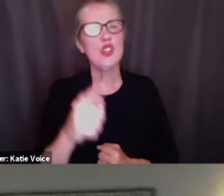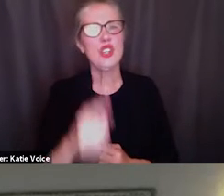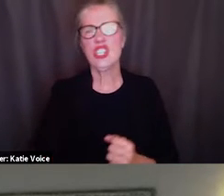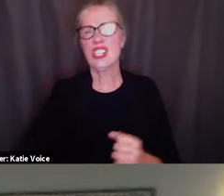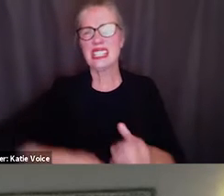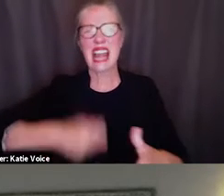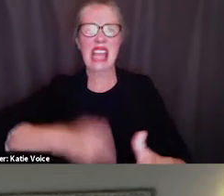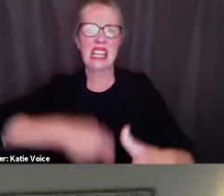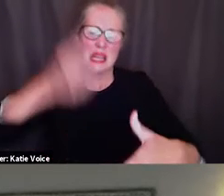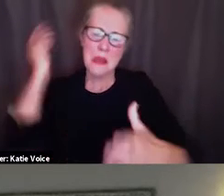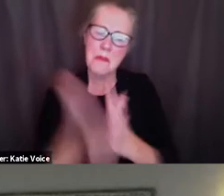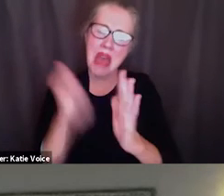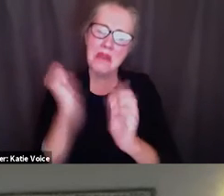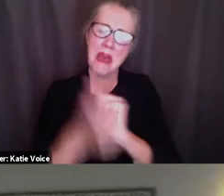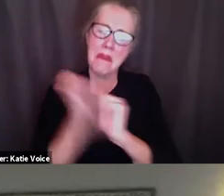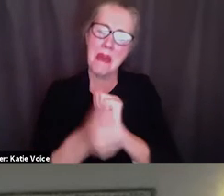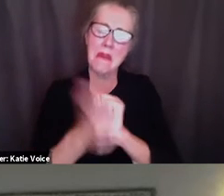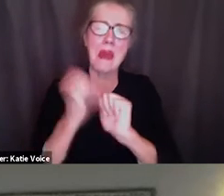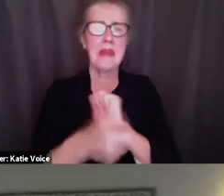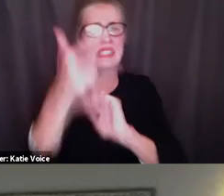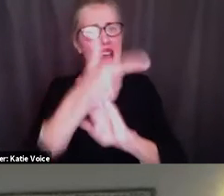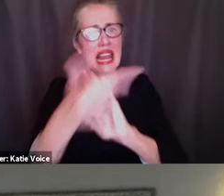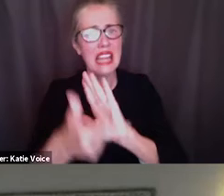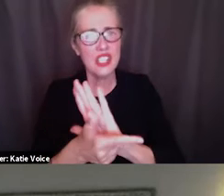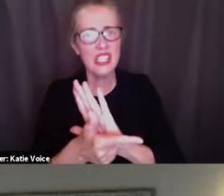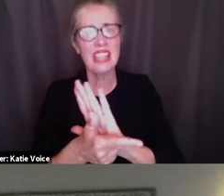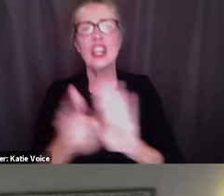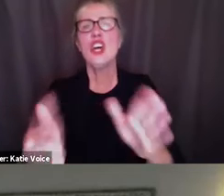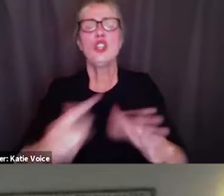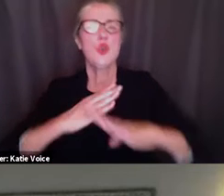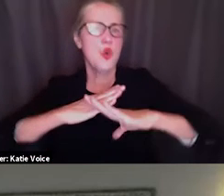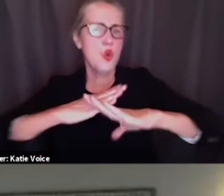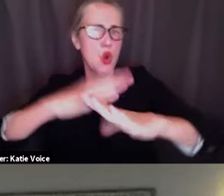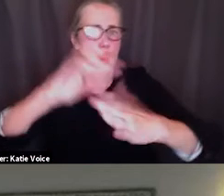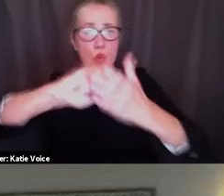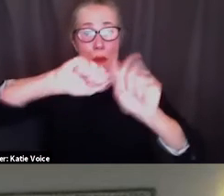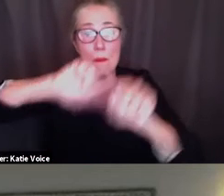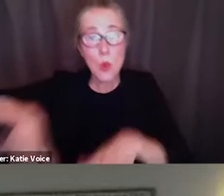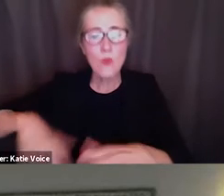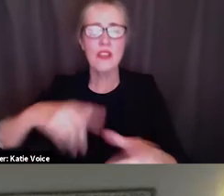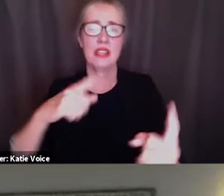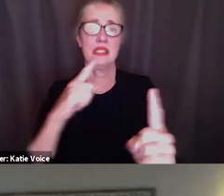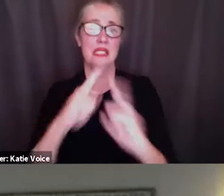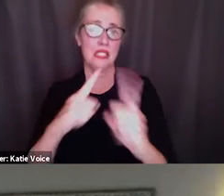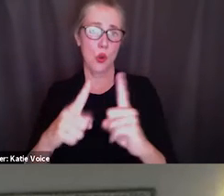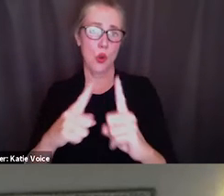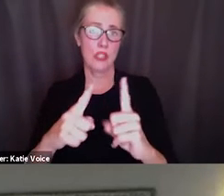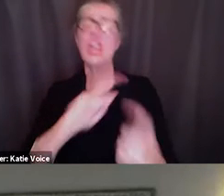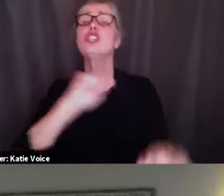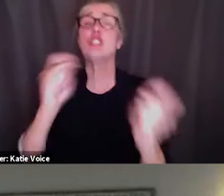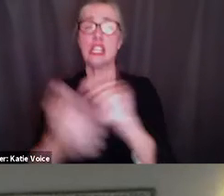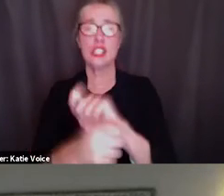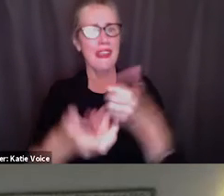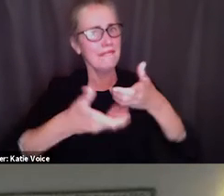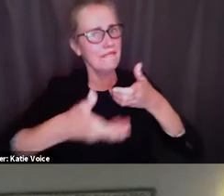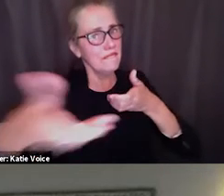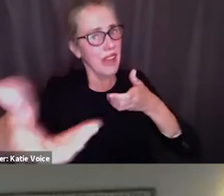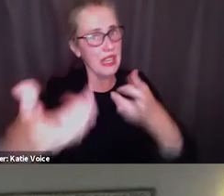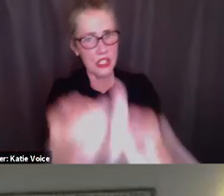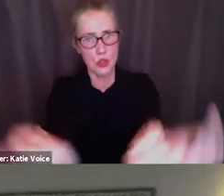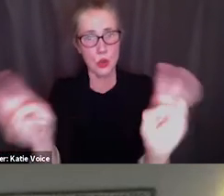ustedes están ahí aprobando cosas y no tomando en cuenta la opinión del